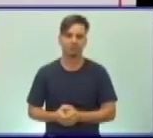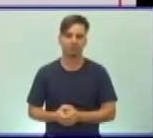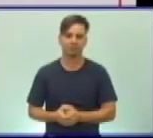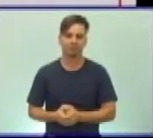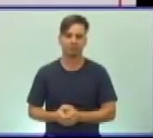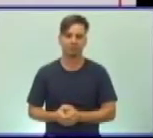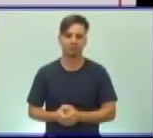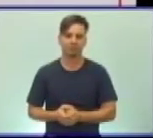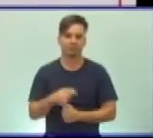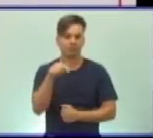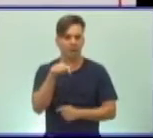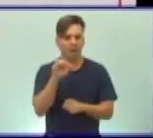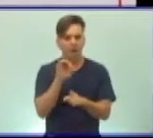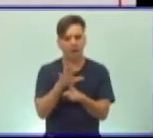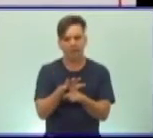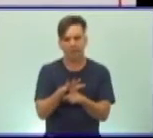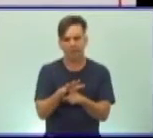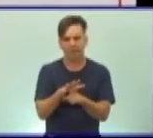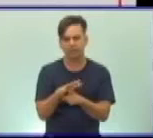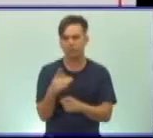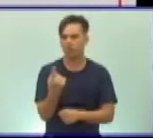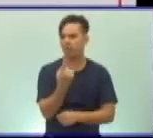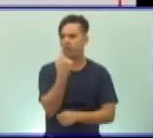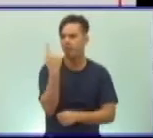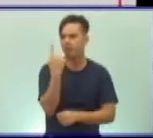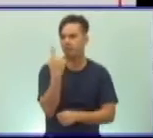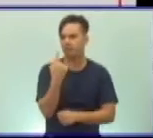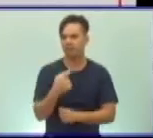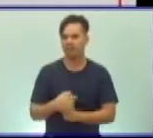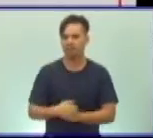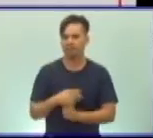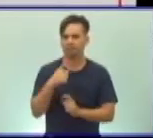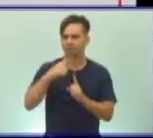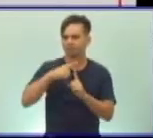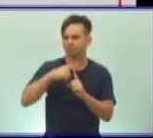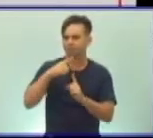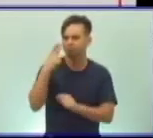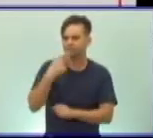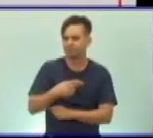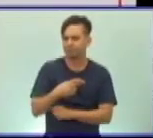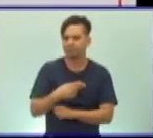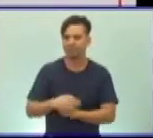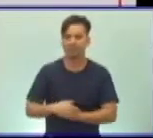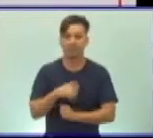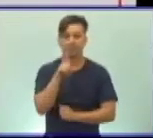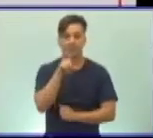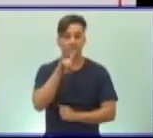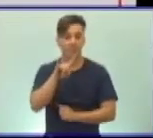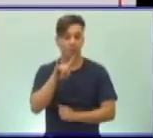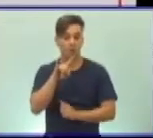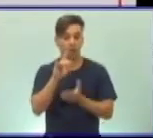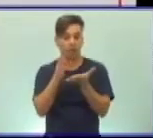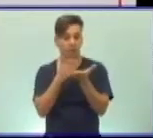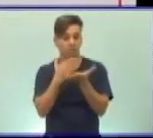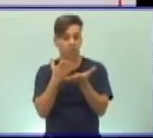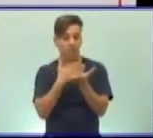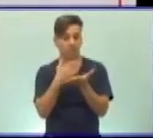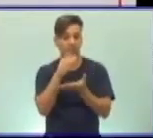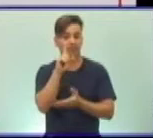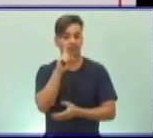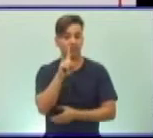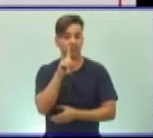Vamos a dar inicio con el primer ejercicio, el ejercicio 19 de la página